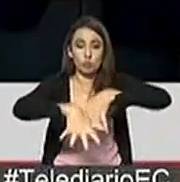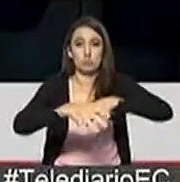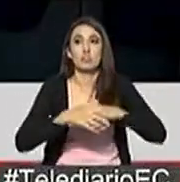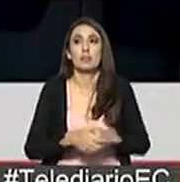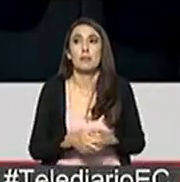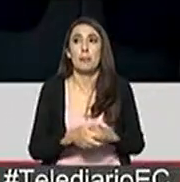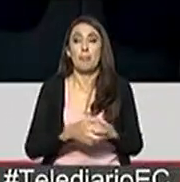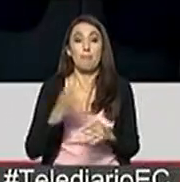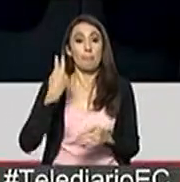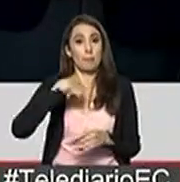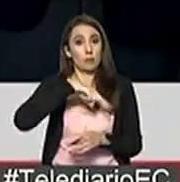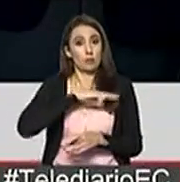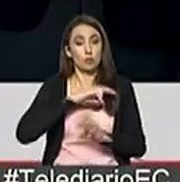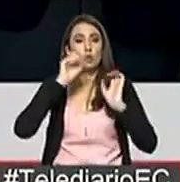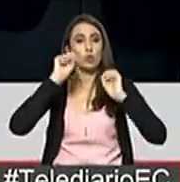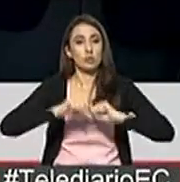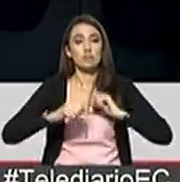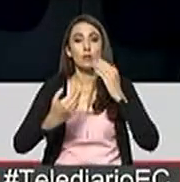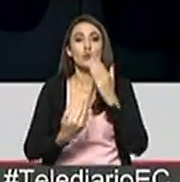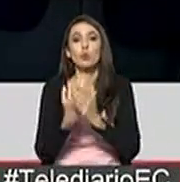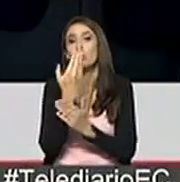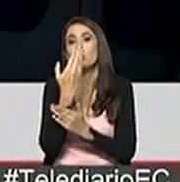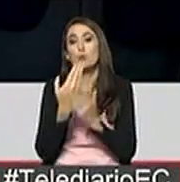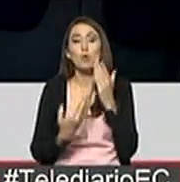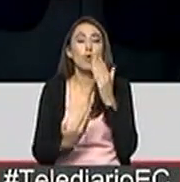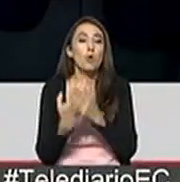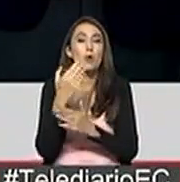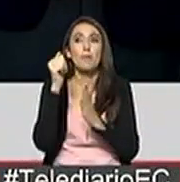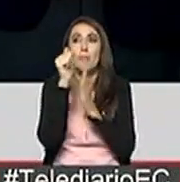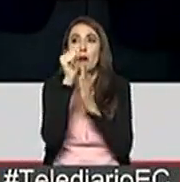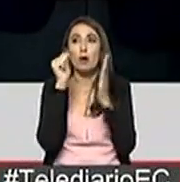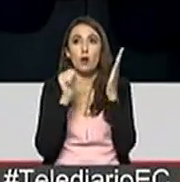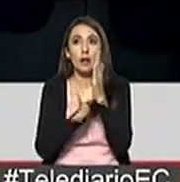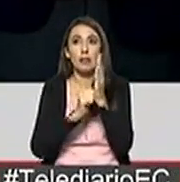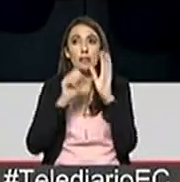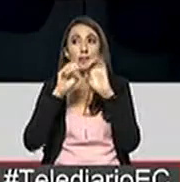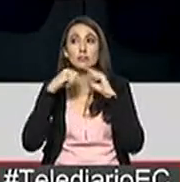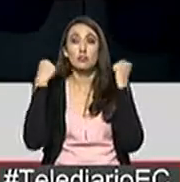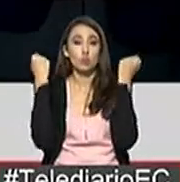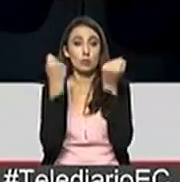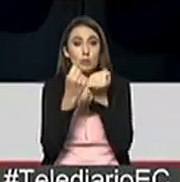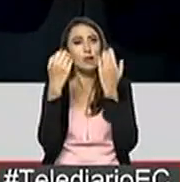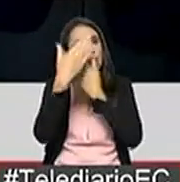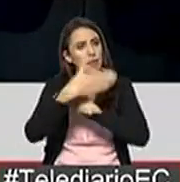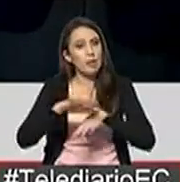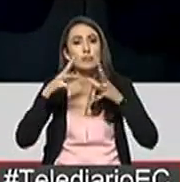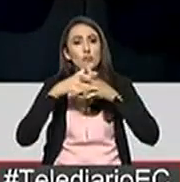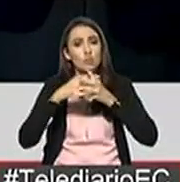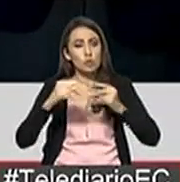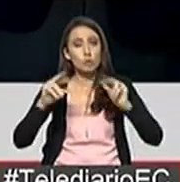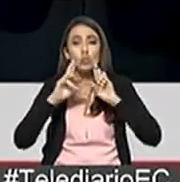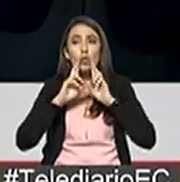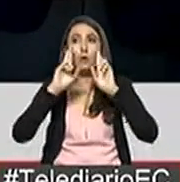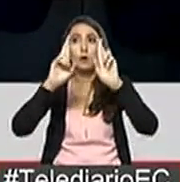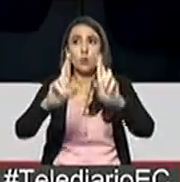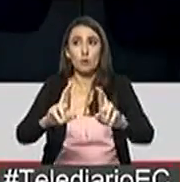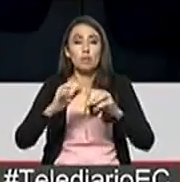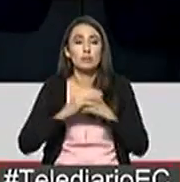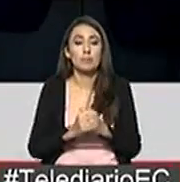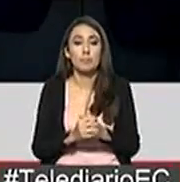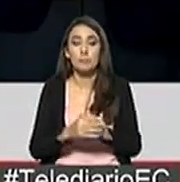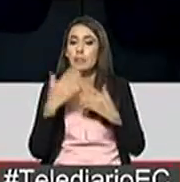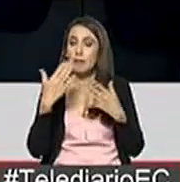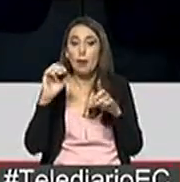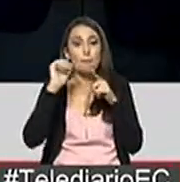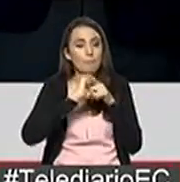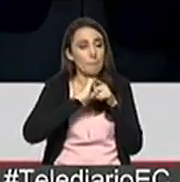Estamos dando un nuevo impulso a una agenda social y creo que con esto estamos respondiendo con hechos. Y no